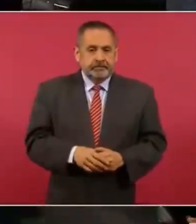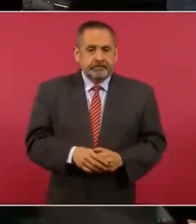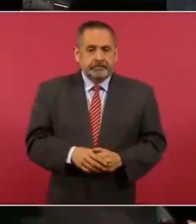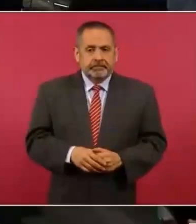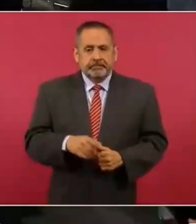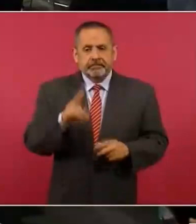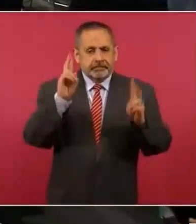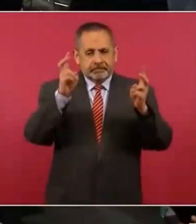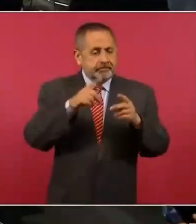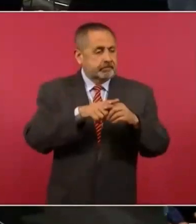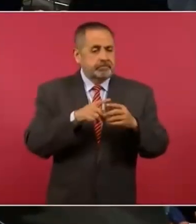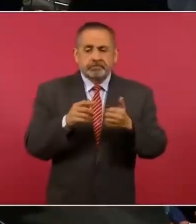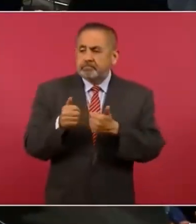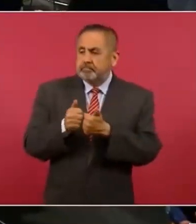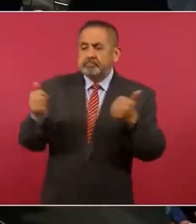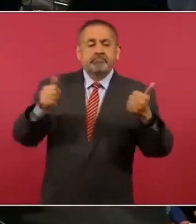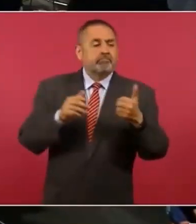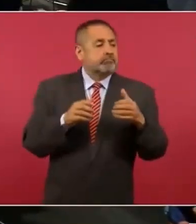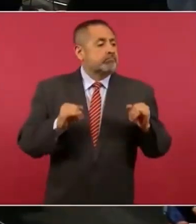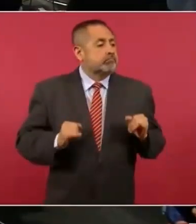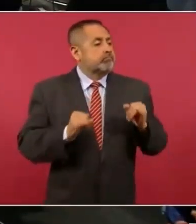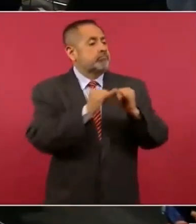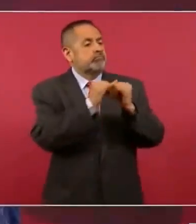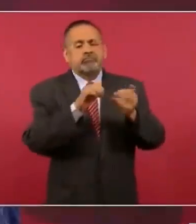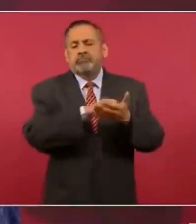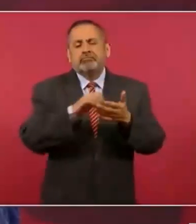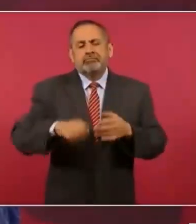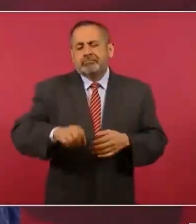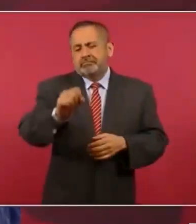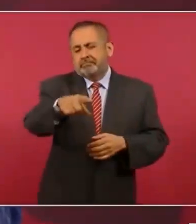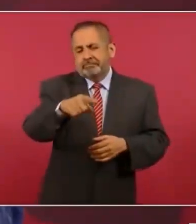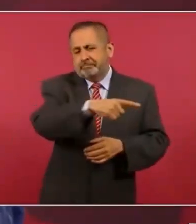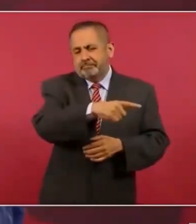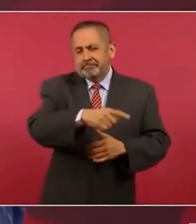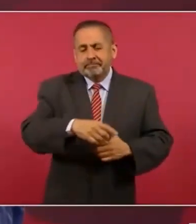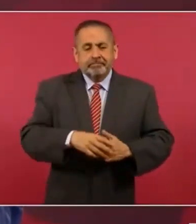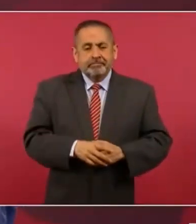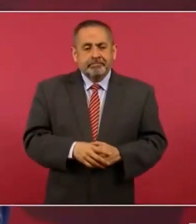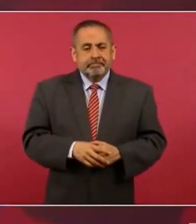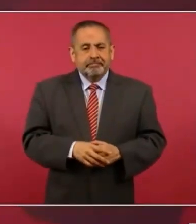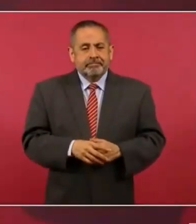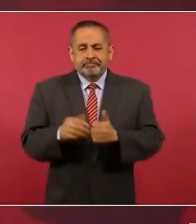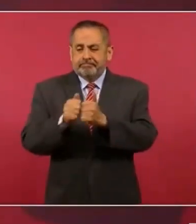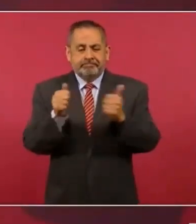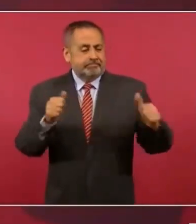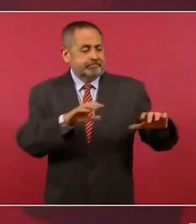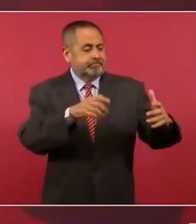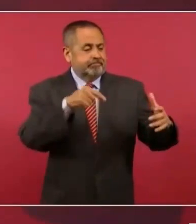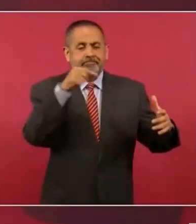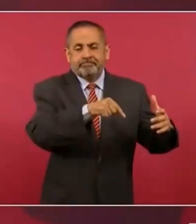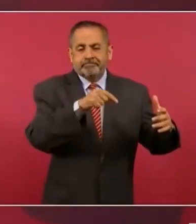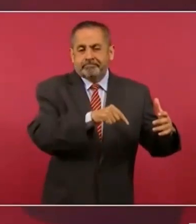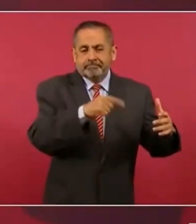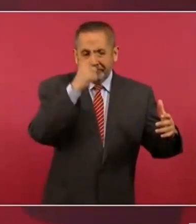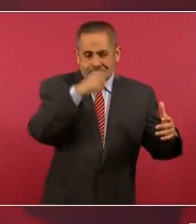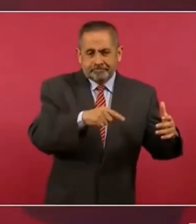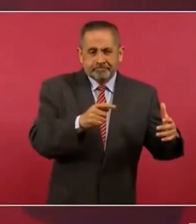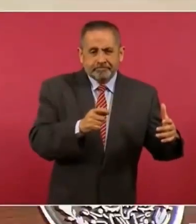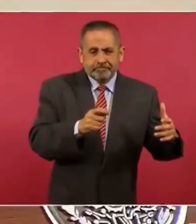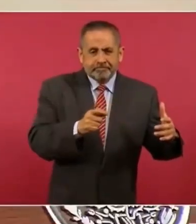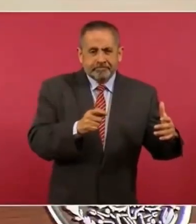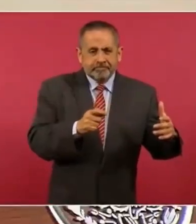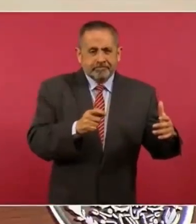supuestos organismos autónomos. Por ejemplo, crearon un organismo para evitar